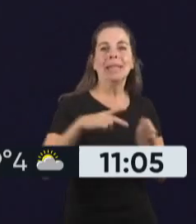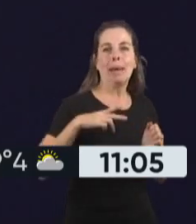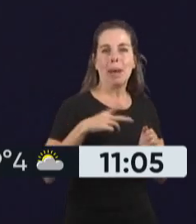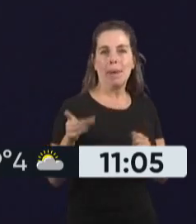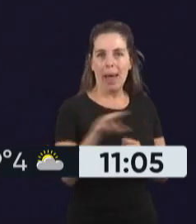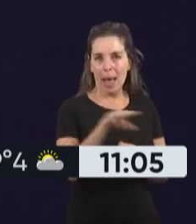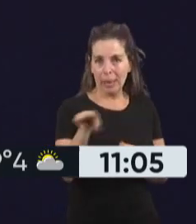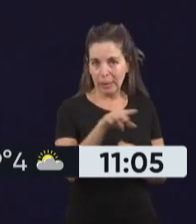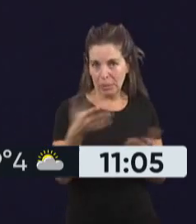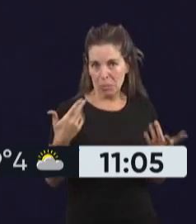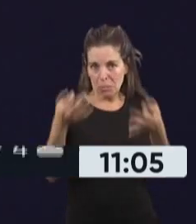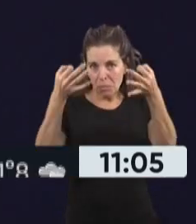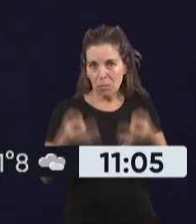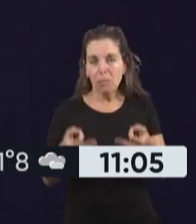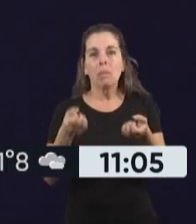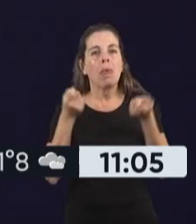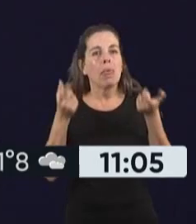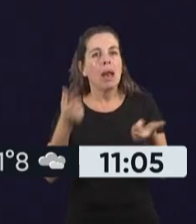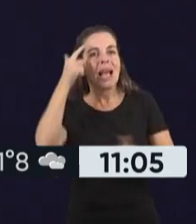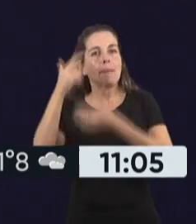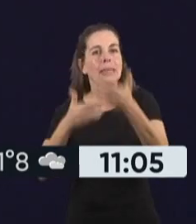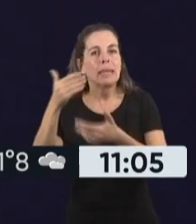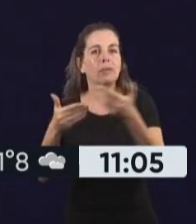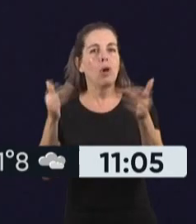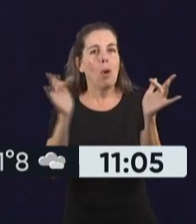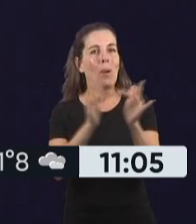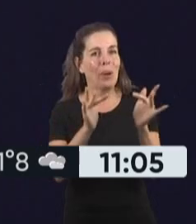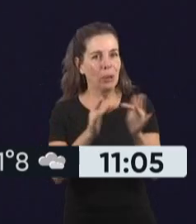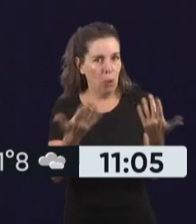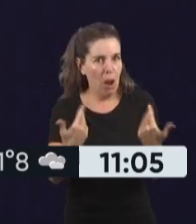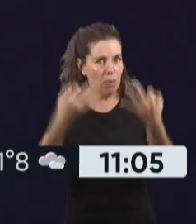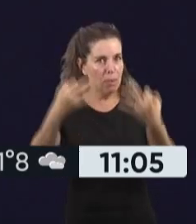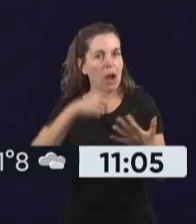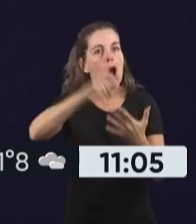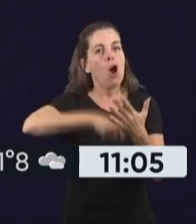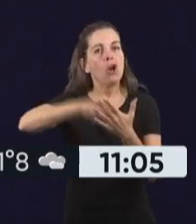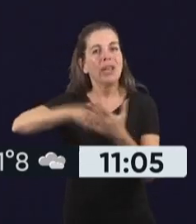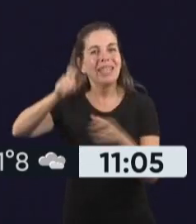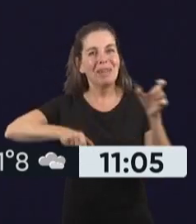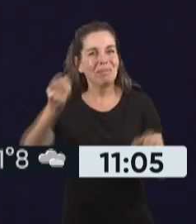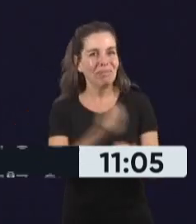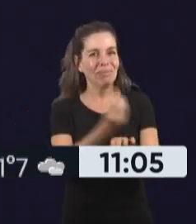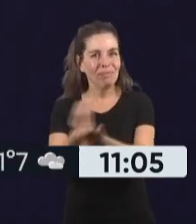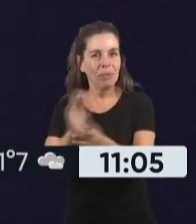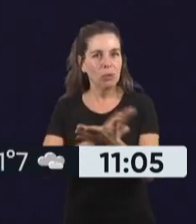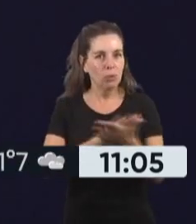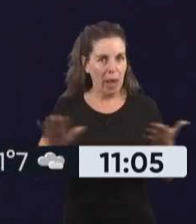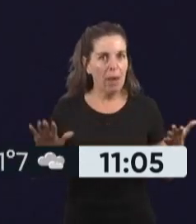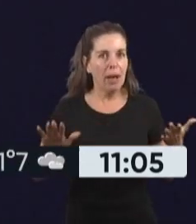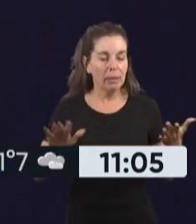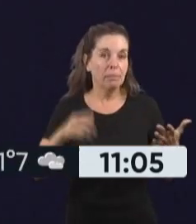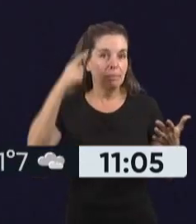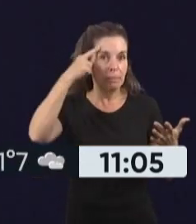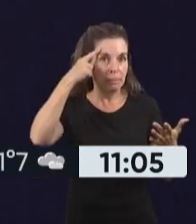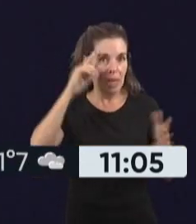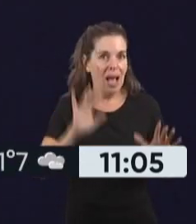van a poder completar la formación de sus empleados y contratar nuevos trabajadores capacitados en habilidades que necesiten. Entendemos, por